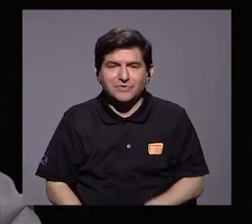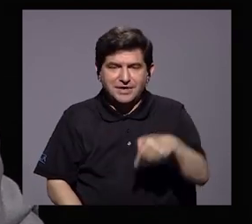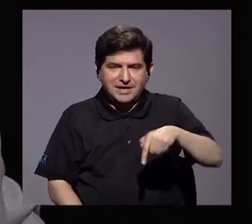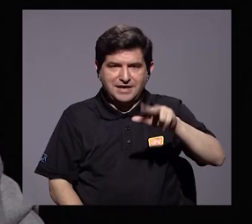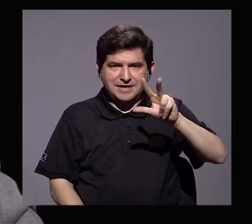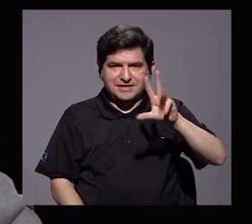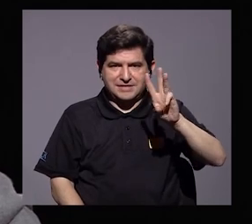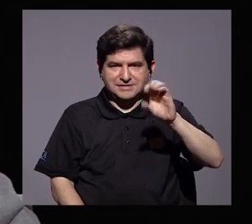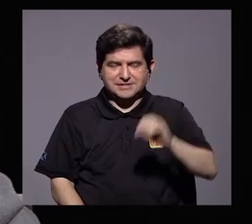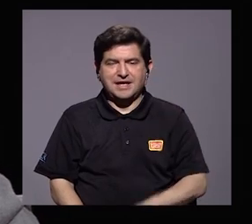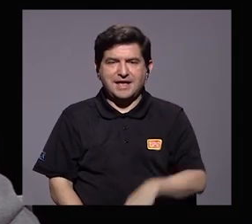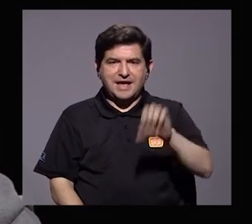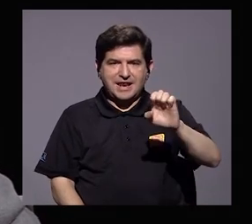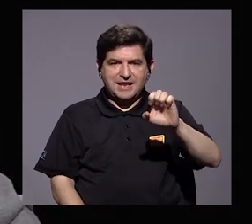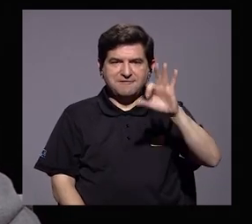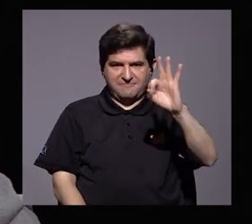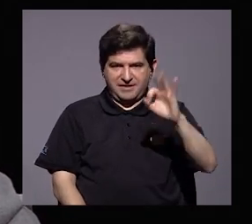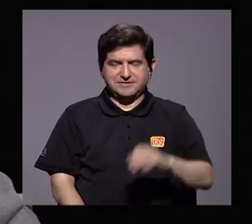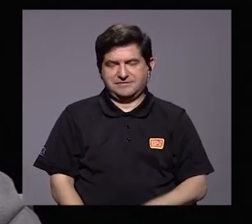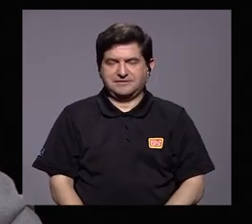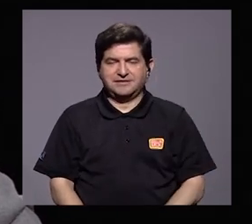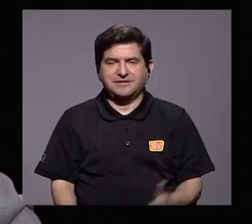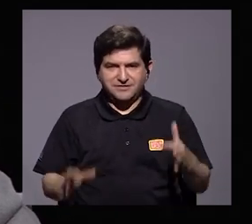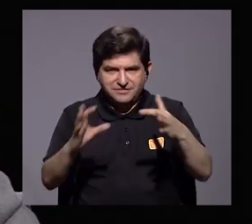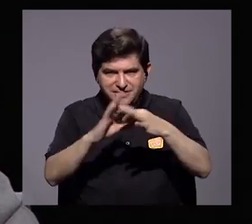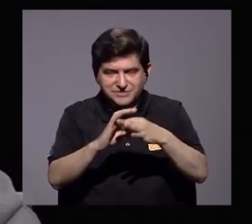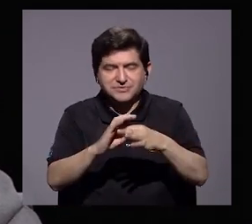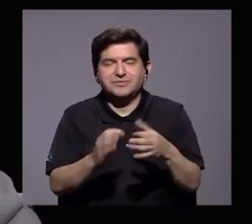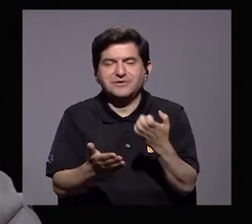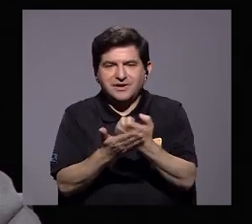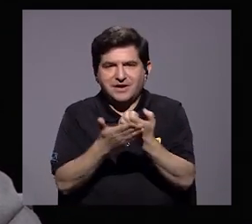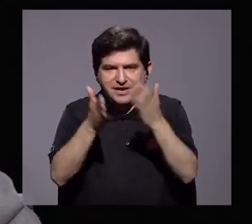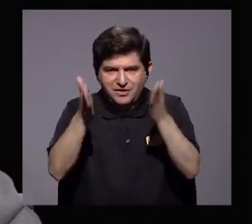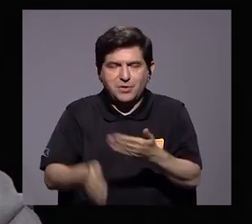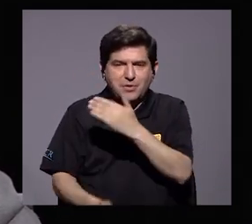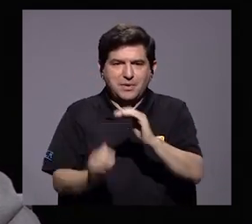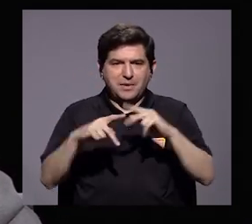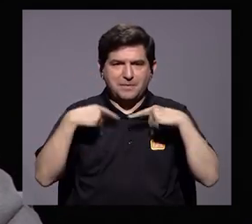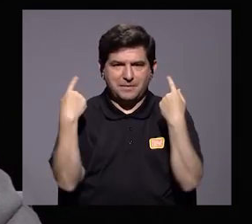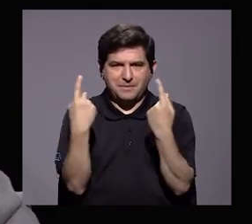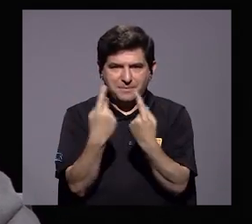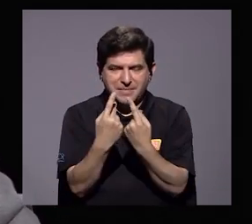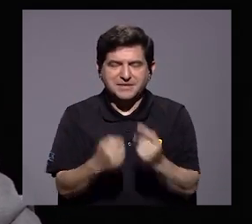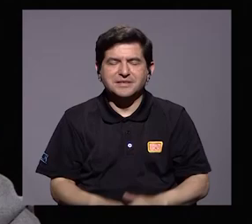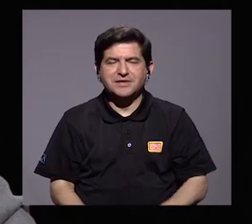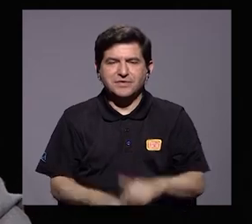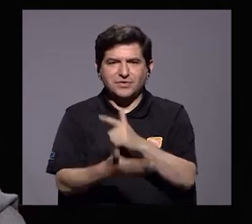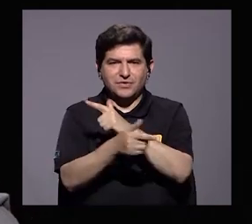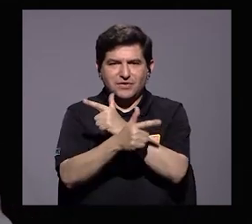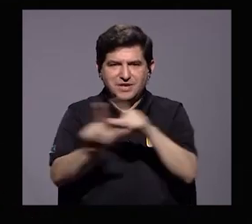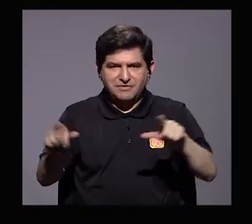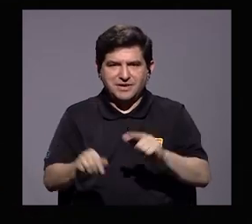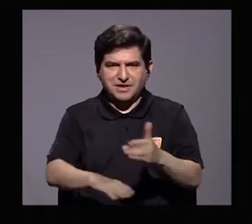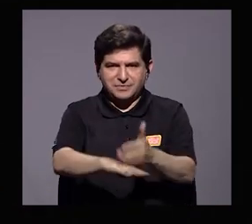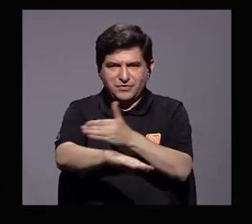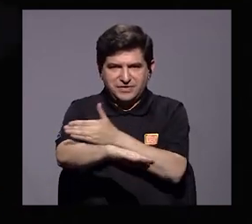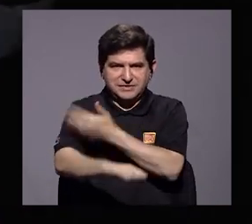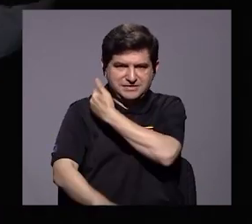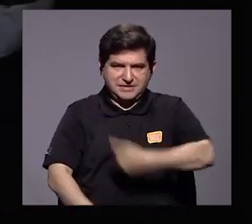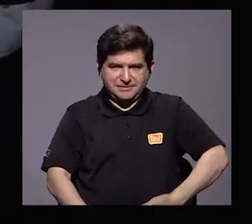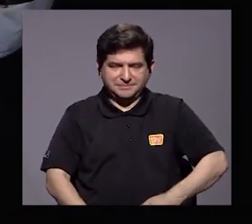estamos en 360 con el facebook casualmente economista y presidente del partido del liberal progresista ya casi